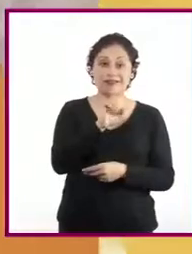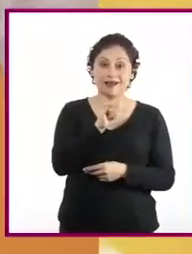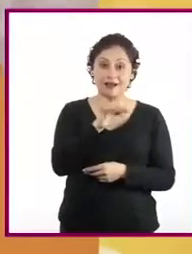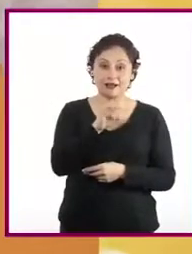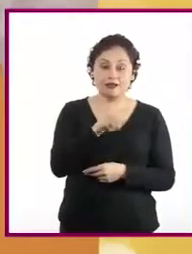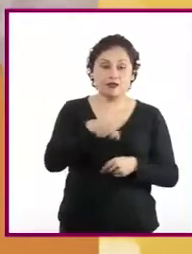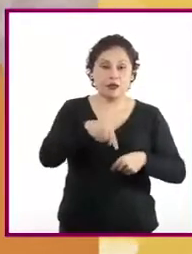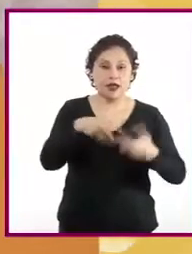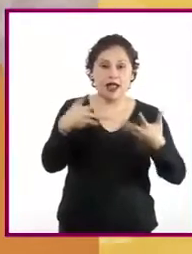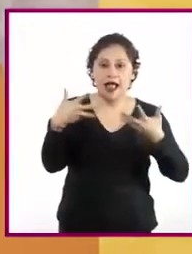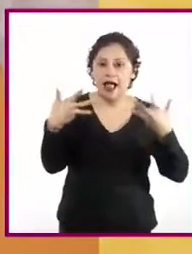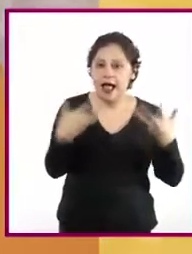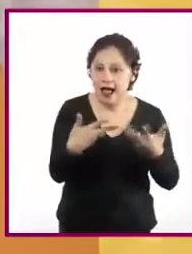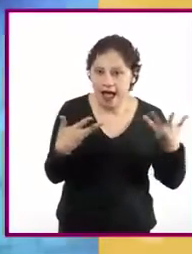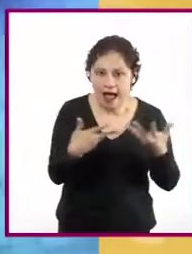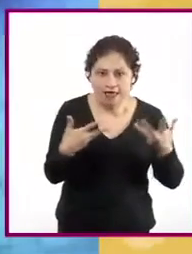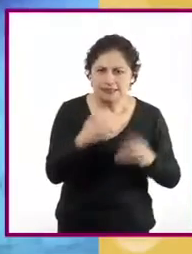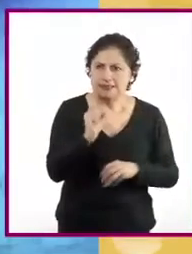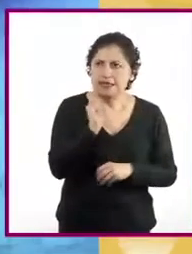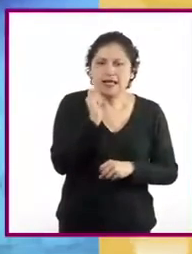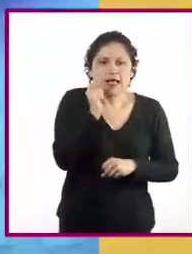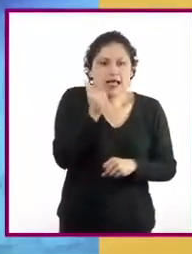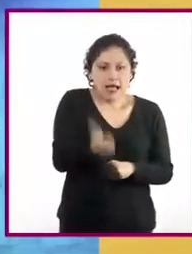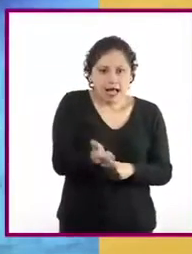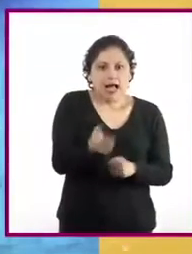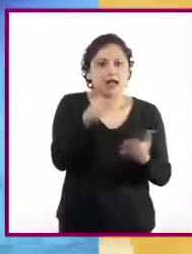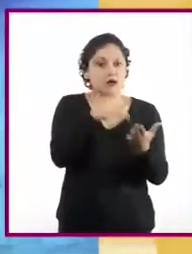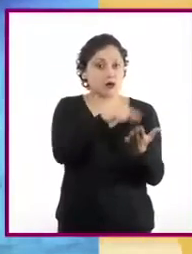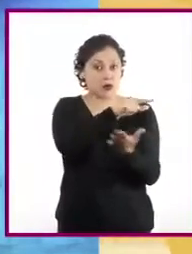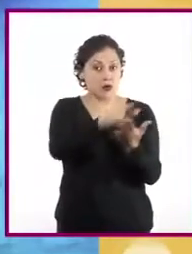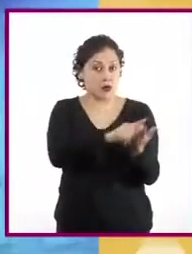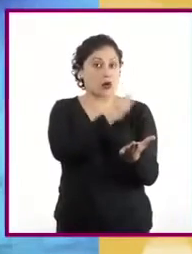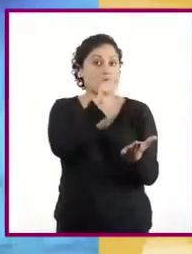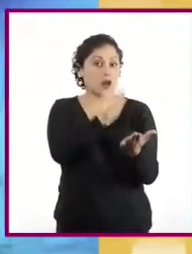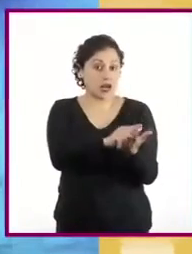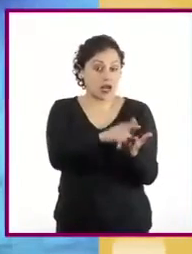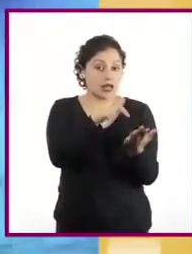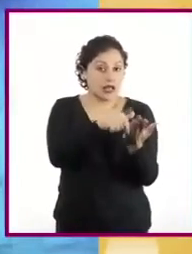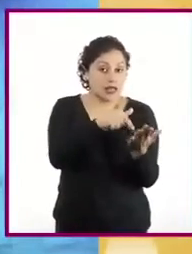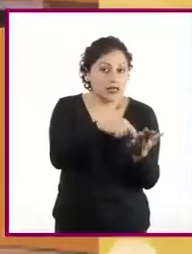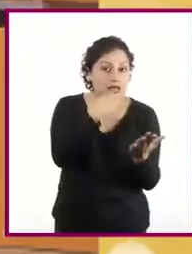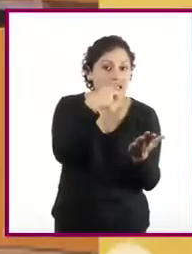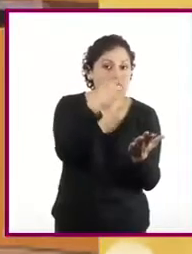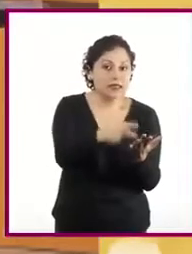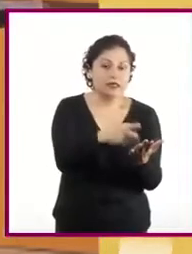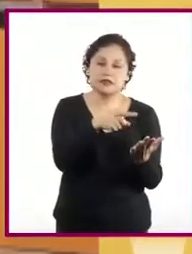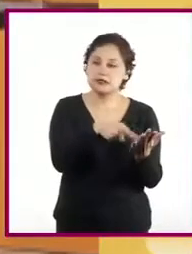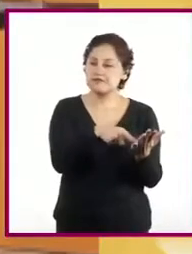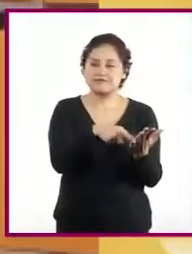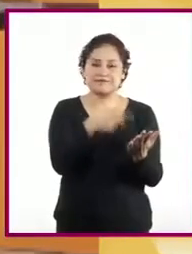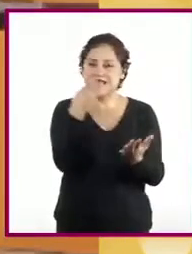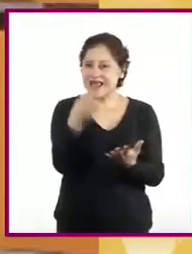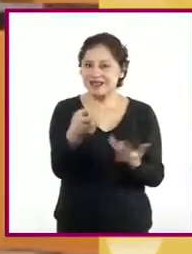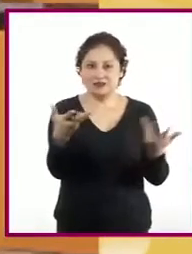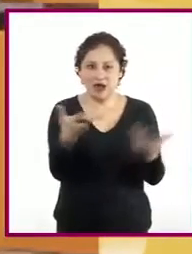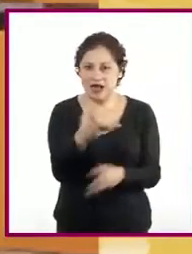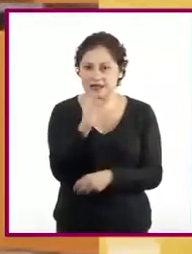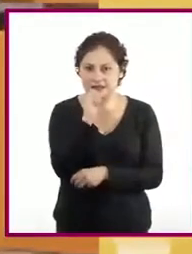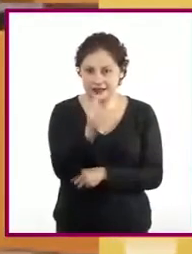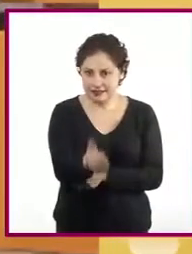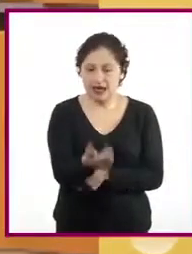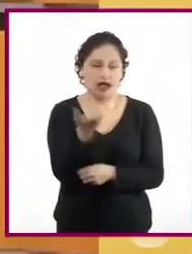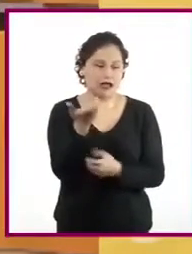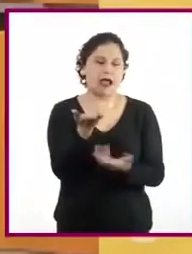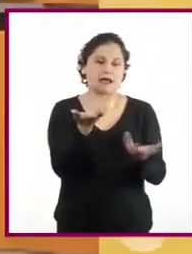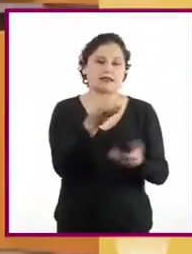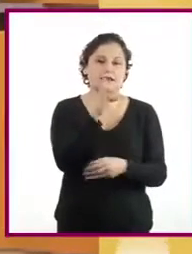que genera una situación prevista en la ley y considerada como contraria a la ley. Y lo pongo en un ejemplo para